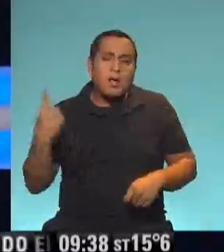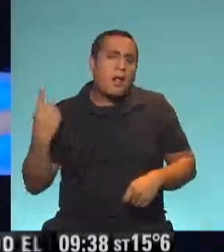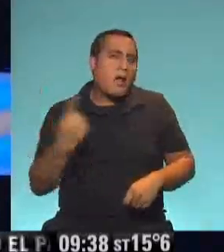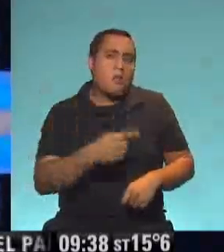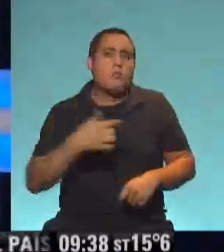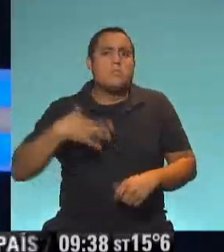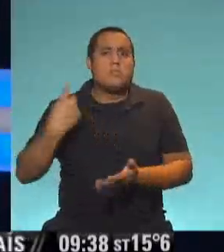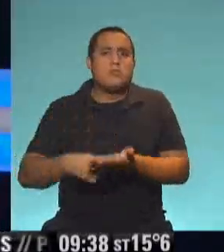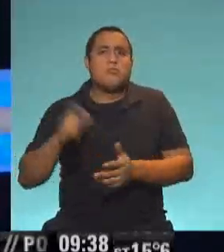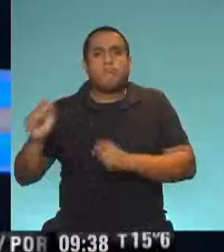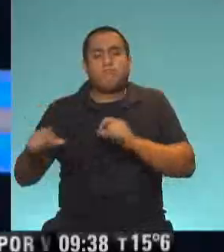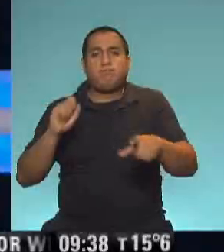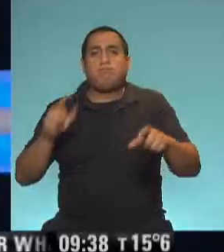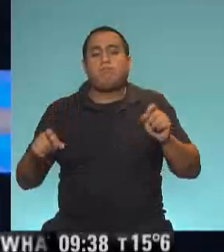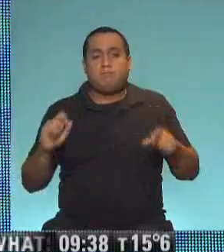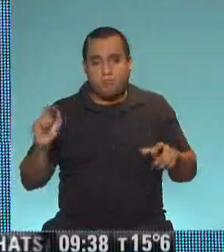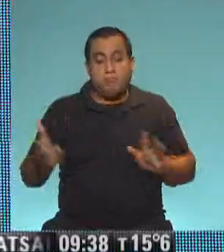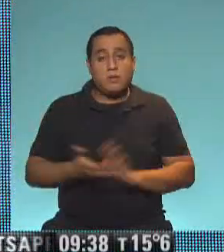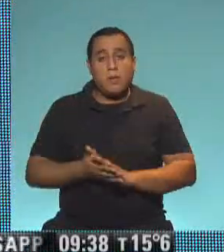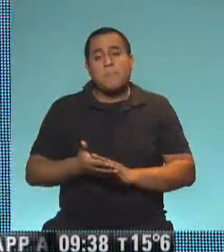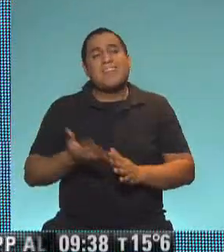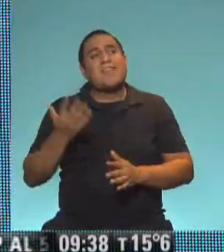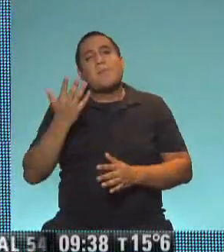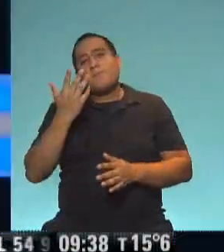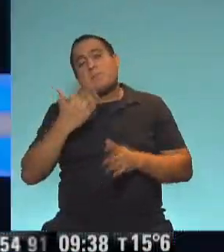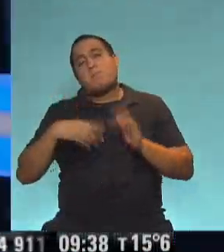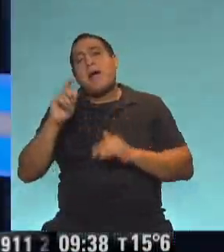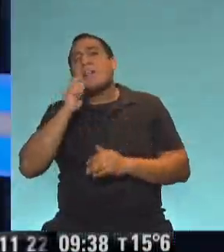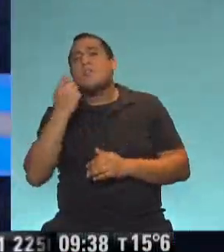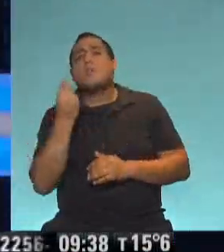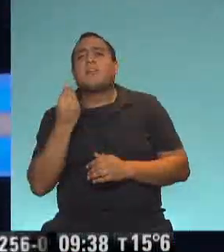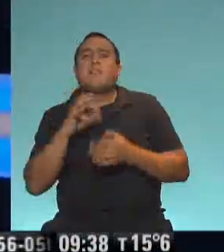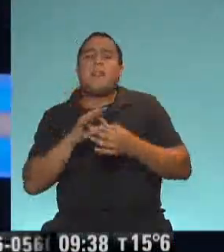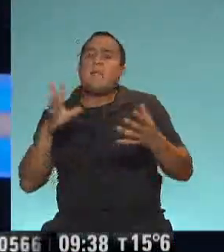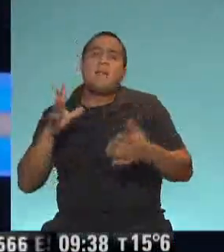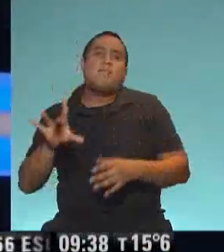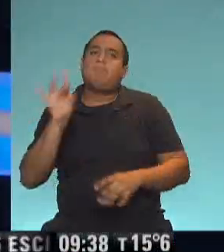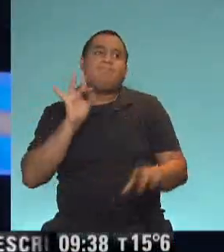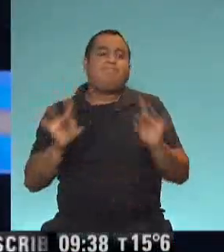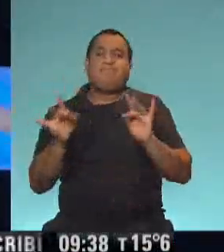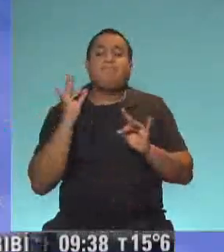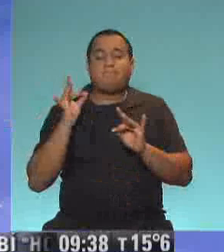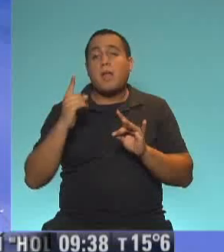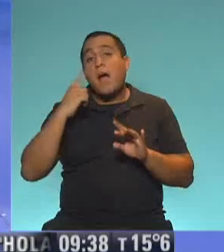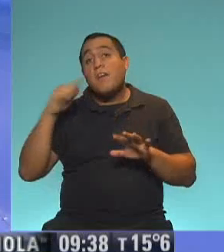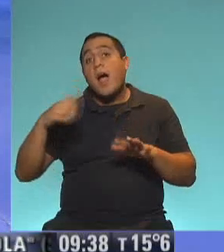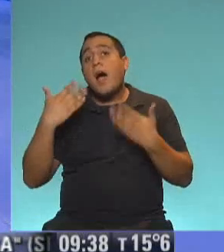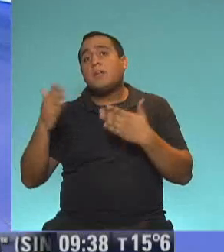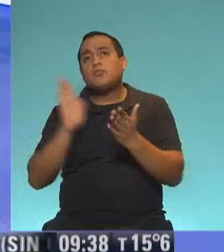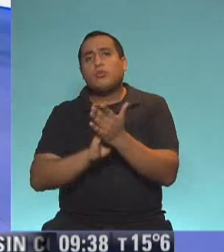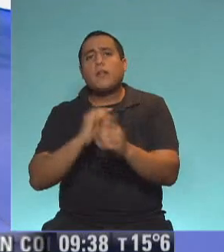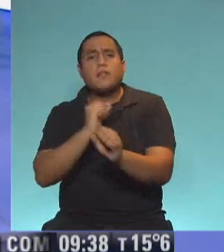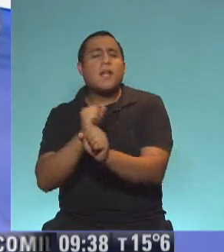sí. Cómo percibirse. Bien. Lo más lindo es la libertad de elegir. Exactamente. ¿No? Bueno, y hablando de los trabajos, sí, vamos a ver